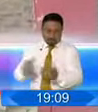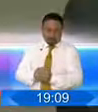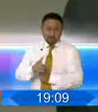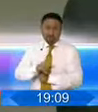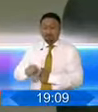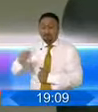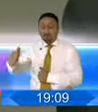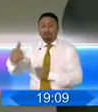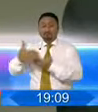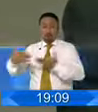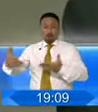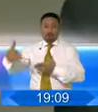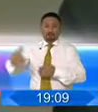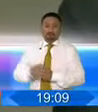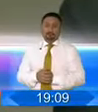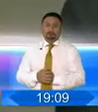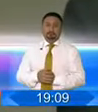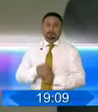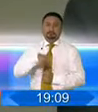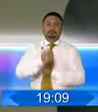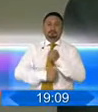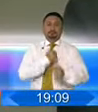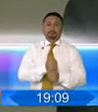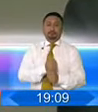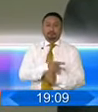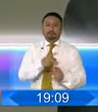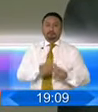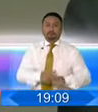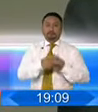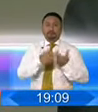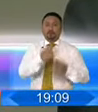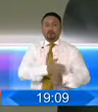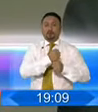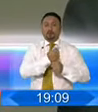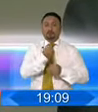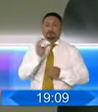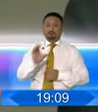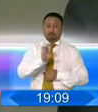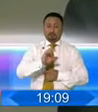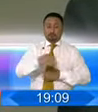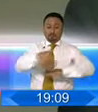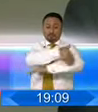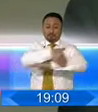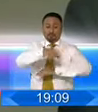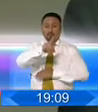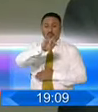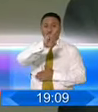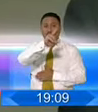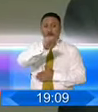propiedad. En este año se está empezando la recuperación de la inversión realizada en la Ruta Viva, que asciende